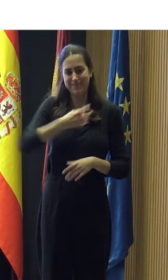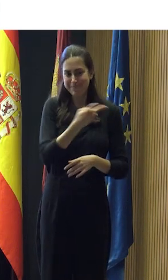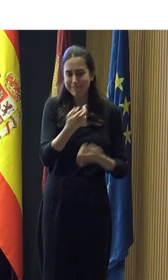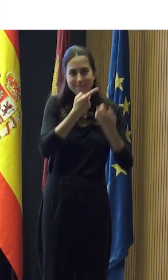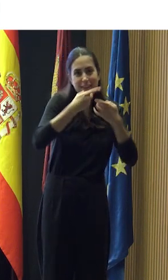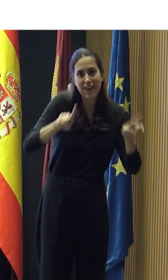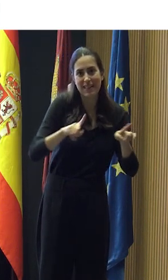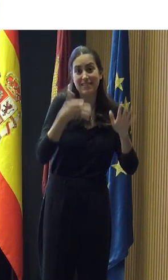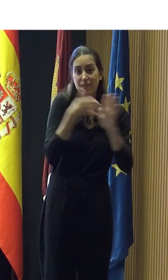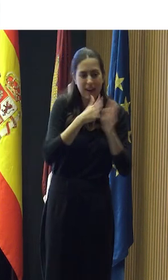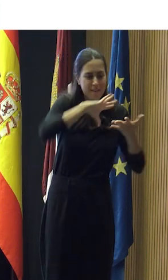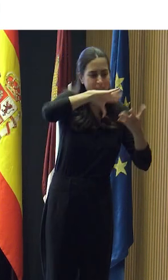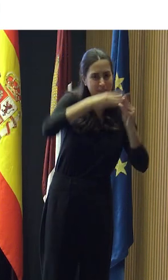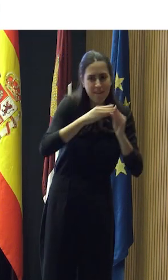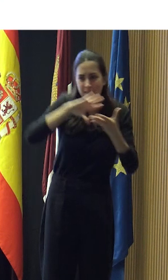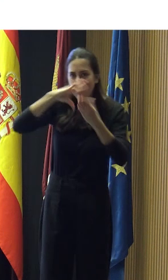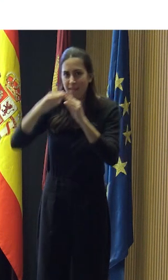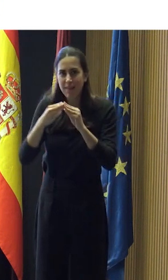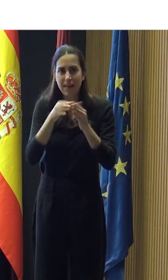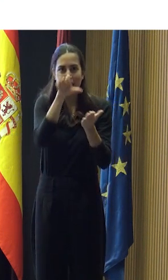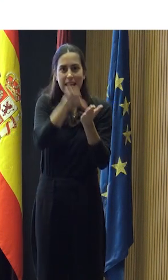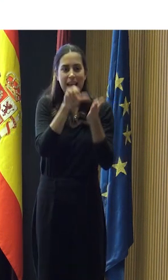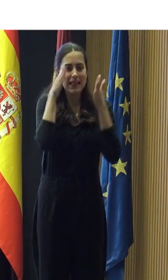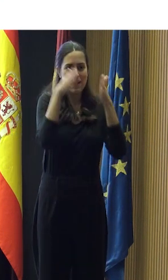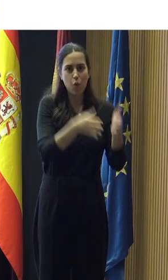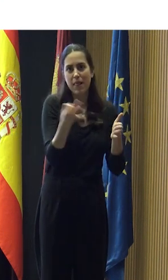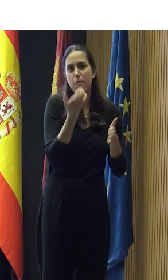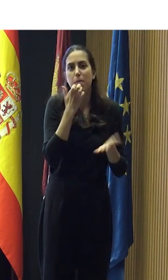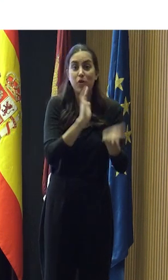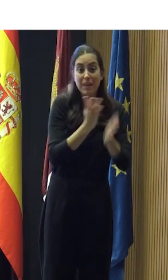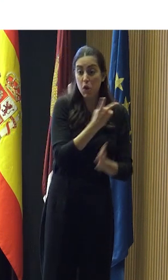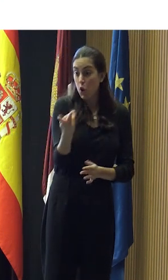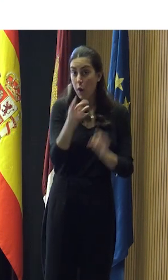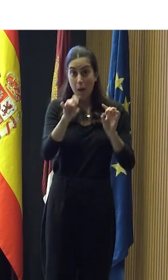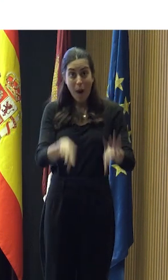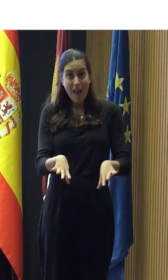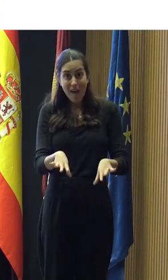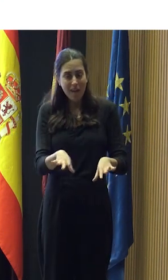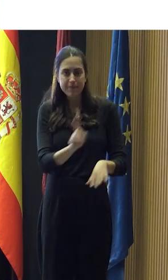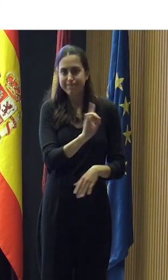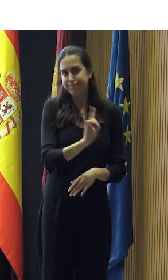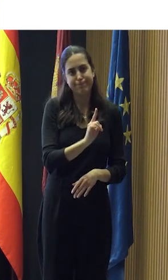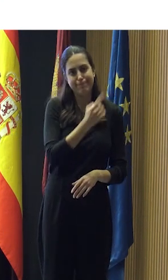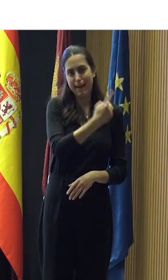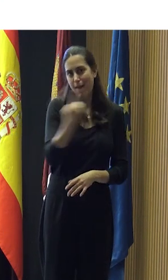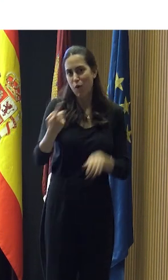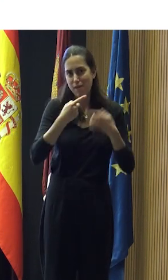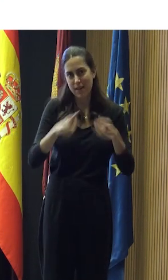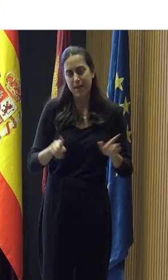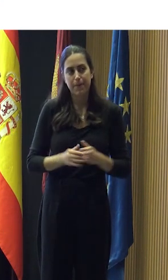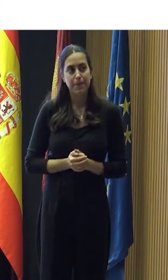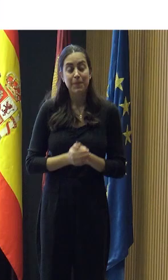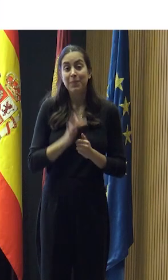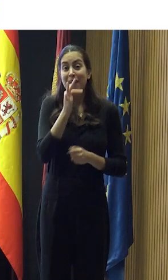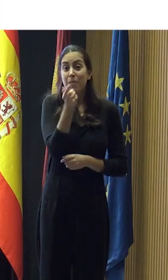tratarlos de una manera diferente, más individualizada. No se puede usar el mismo tratamiento exactamente para dos pacientes, ¿no? Porque además